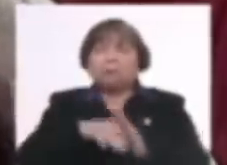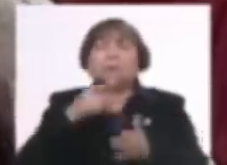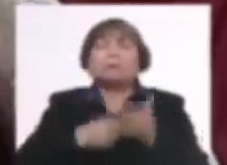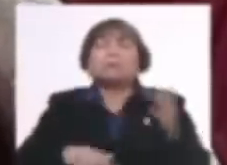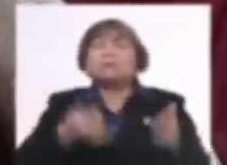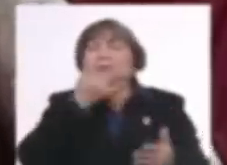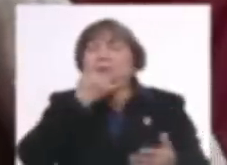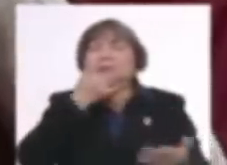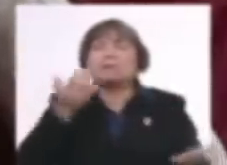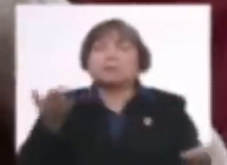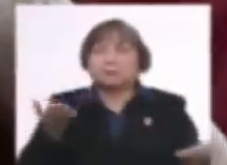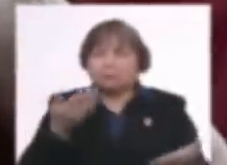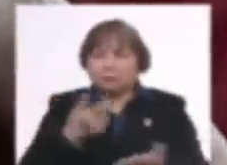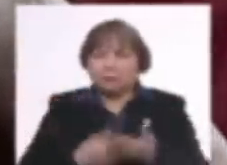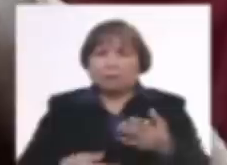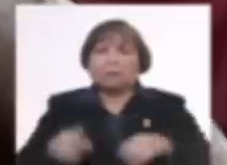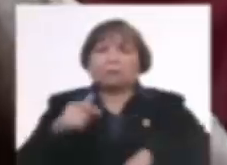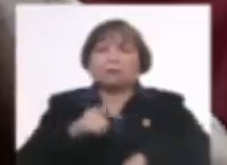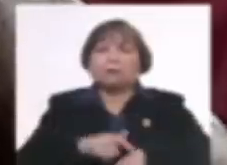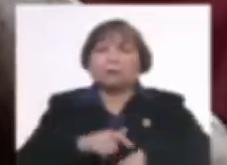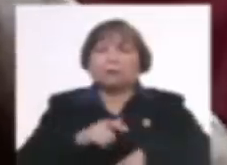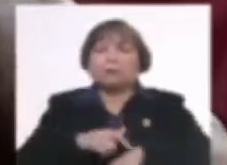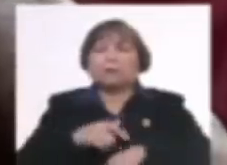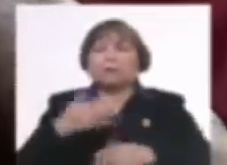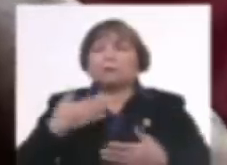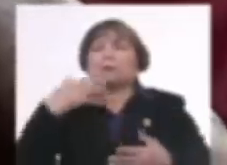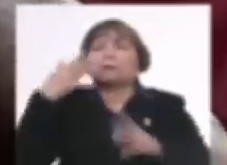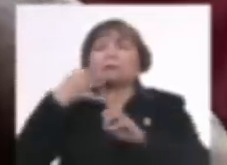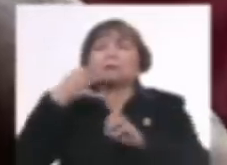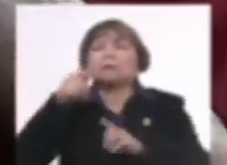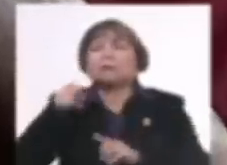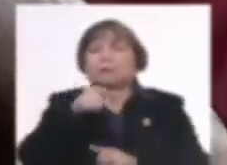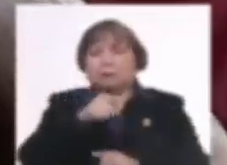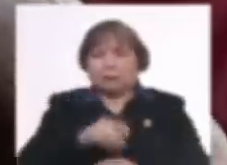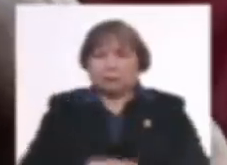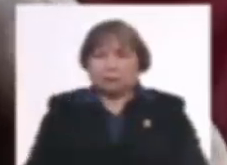pasando? ¿En qué momento atacan a ellos?